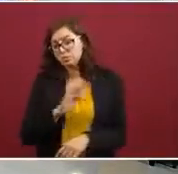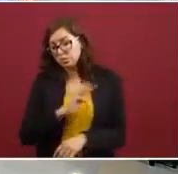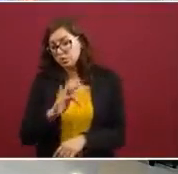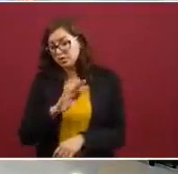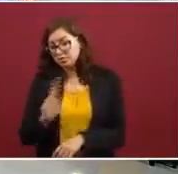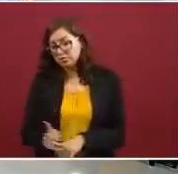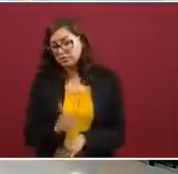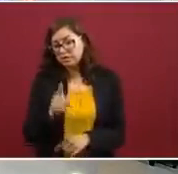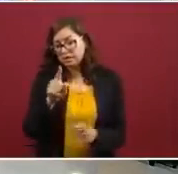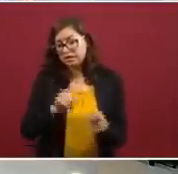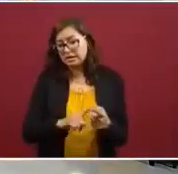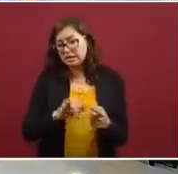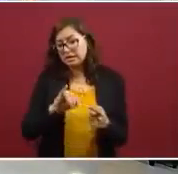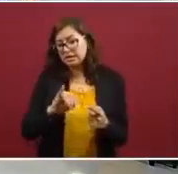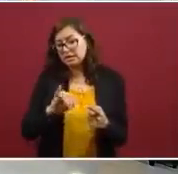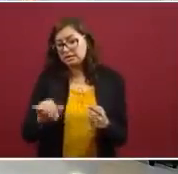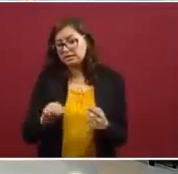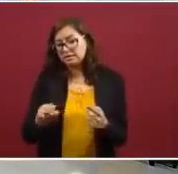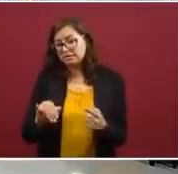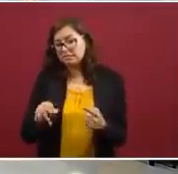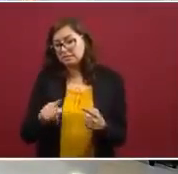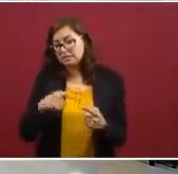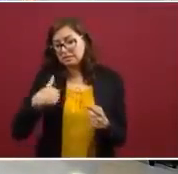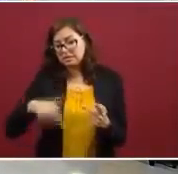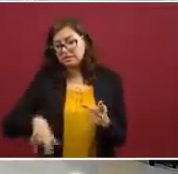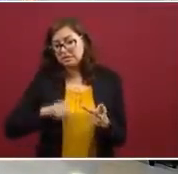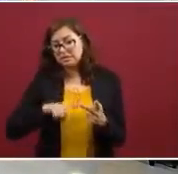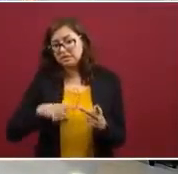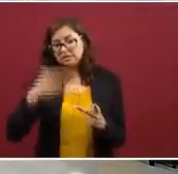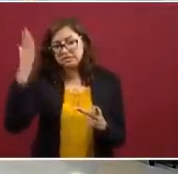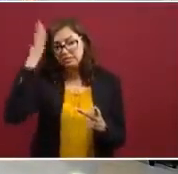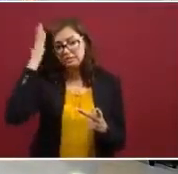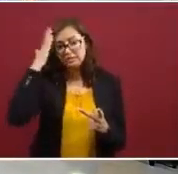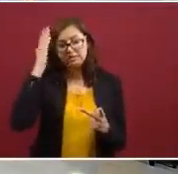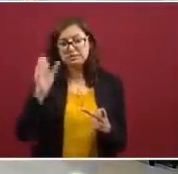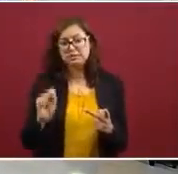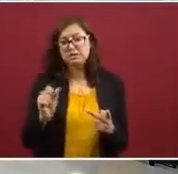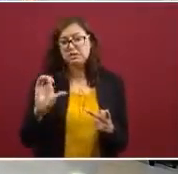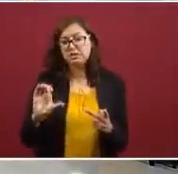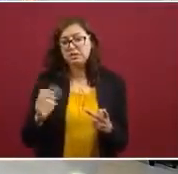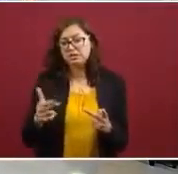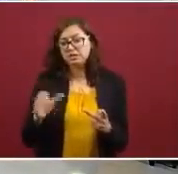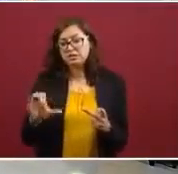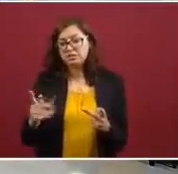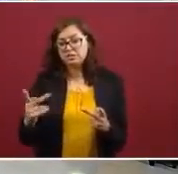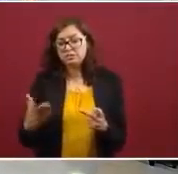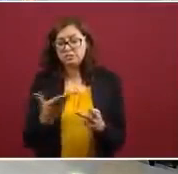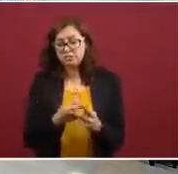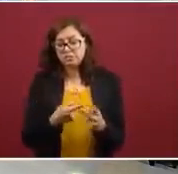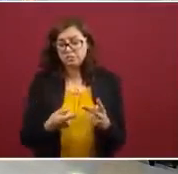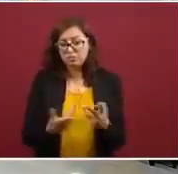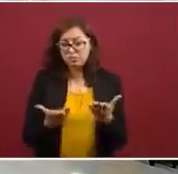otro para el secretario de Hacienda, si me lo permite. Sí. A ver, ese es.